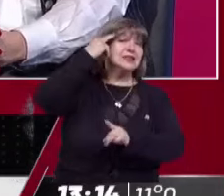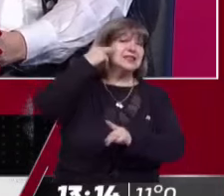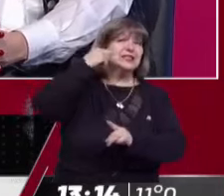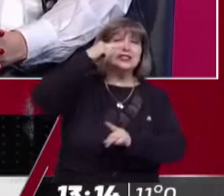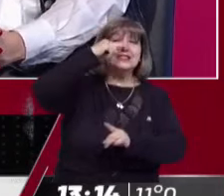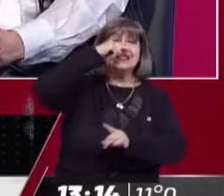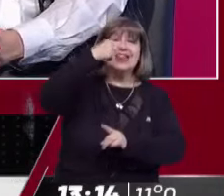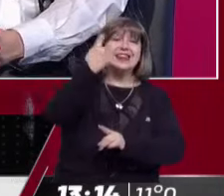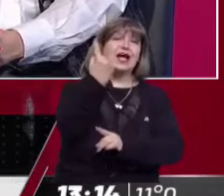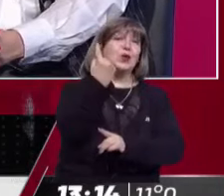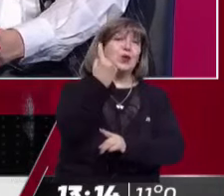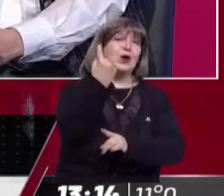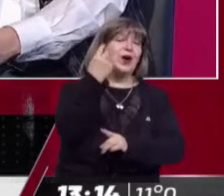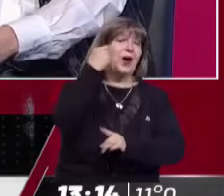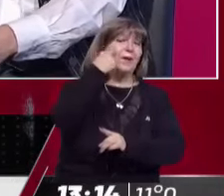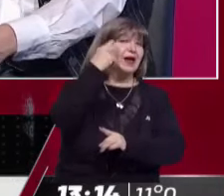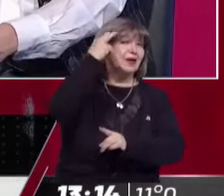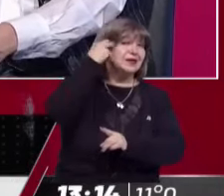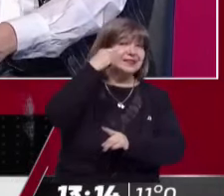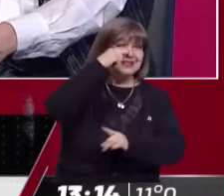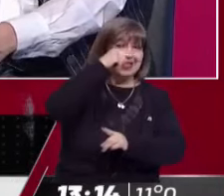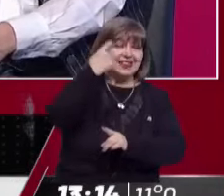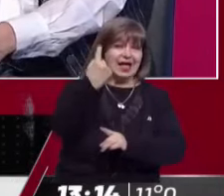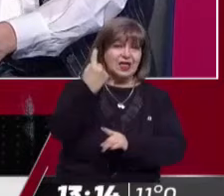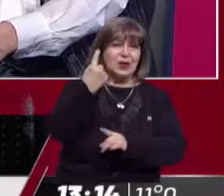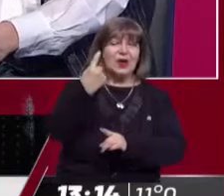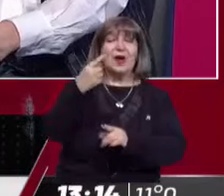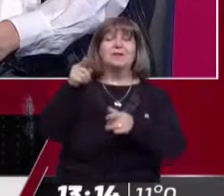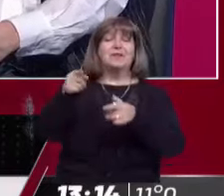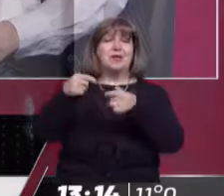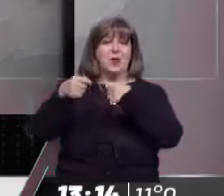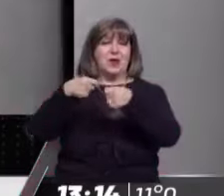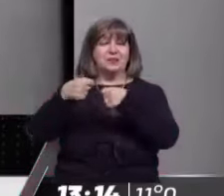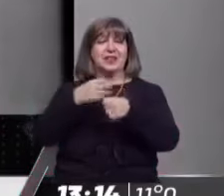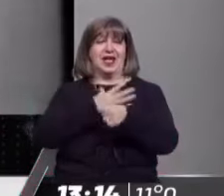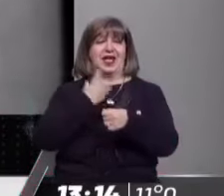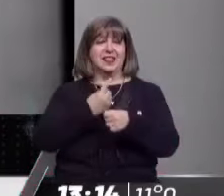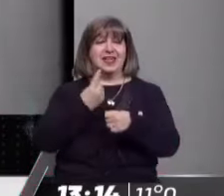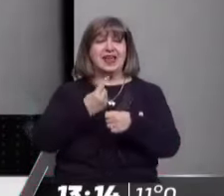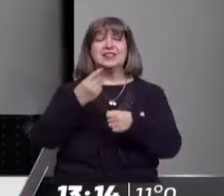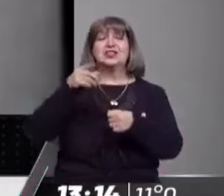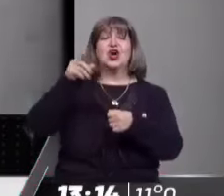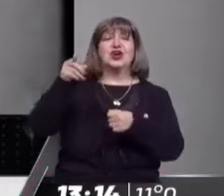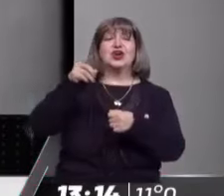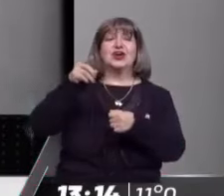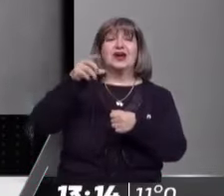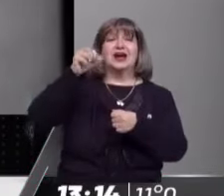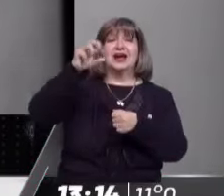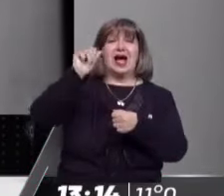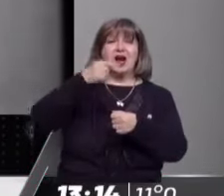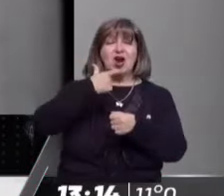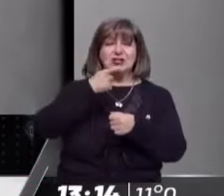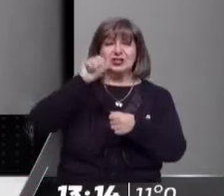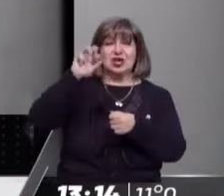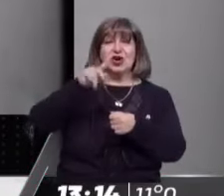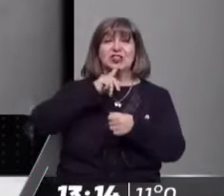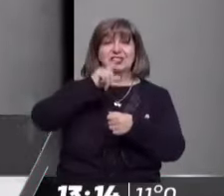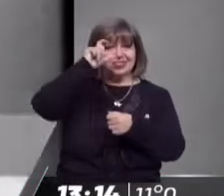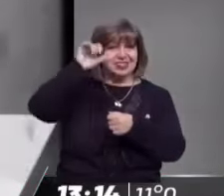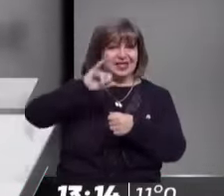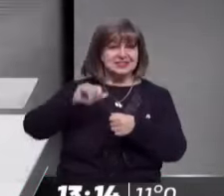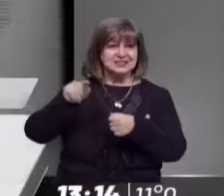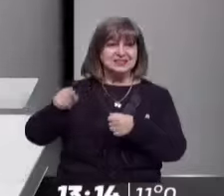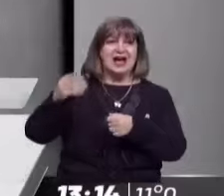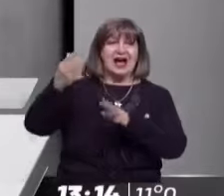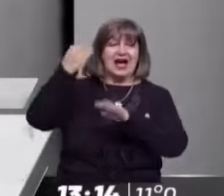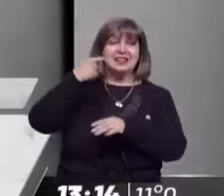las imágenes de Canal 7. Carlito Cortés, ayer, ratón de bibliotecas, de videoteca, se metió,